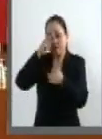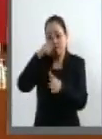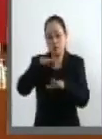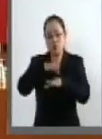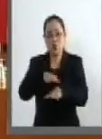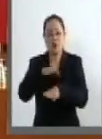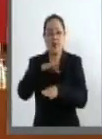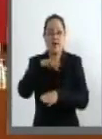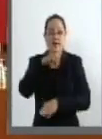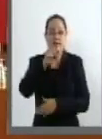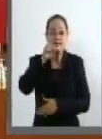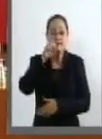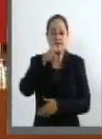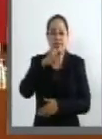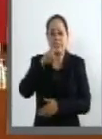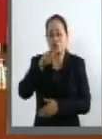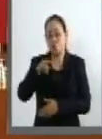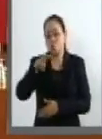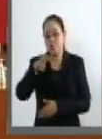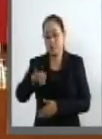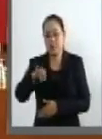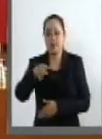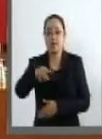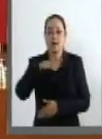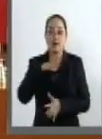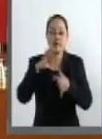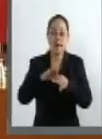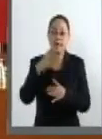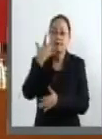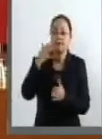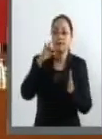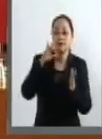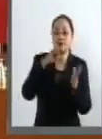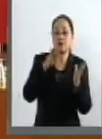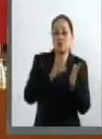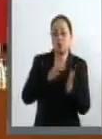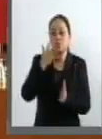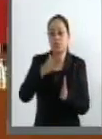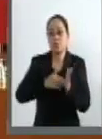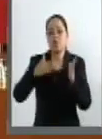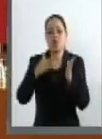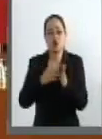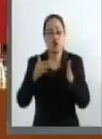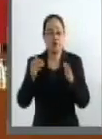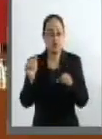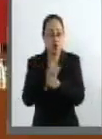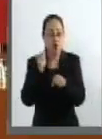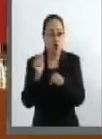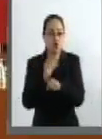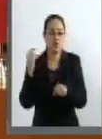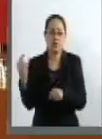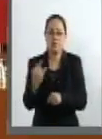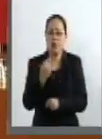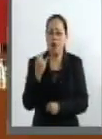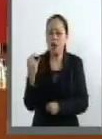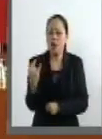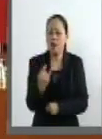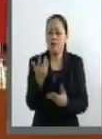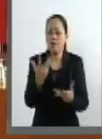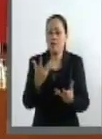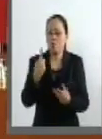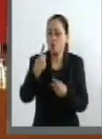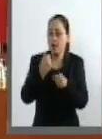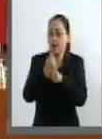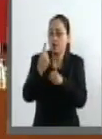Movilidad, existen alrededor de 5.5 millones de autos en circulación y cada año se suman